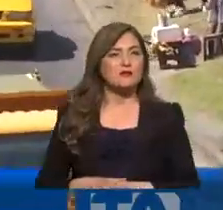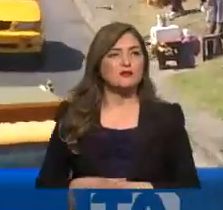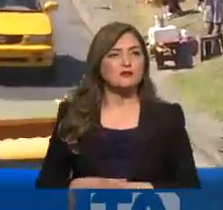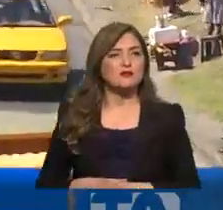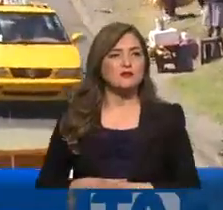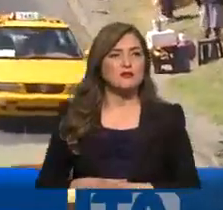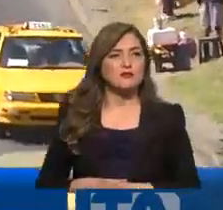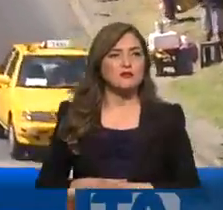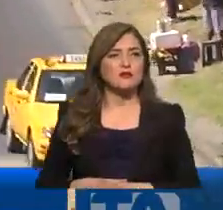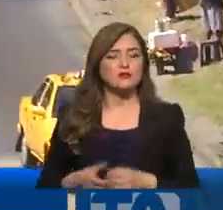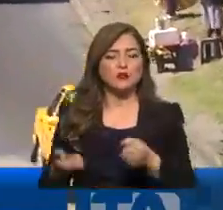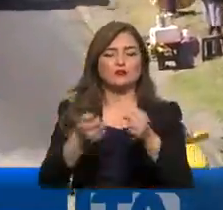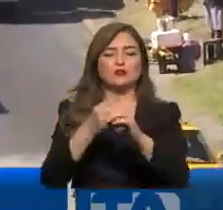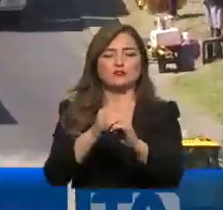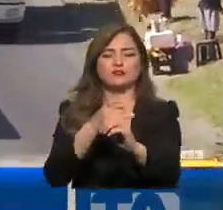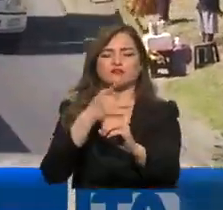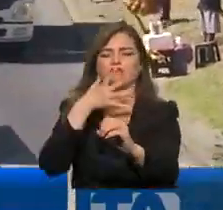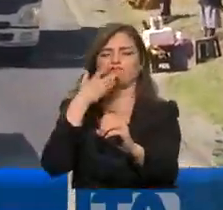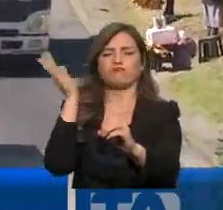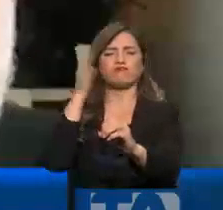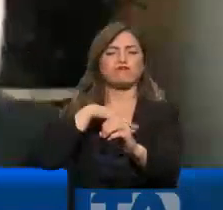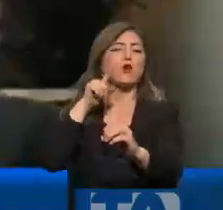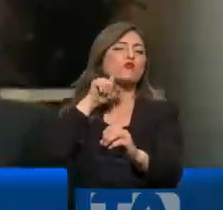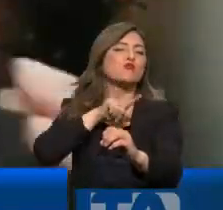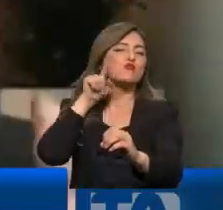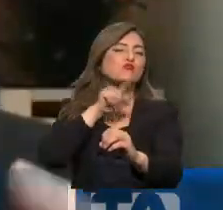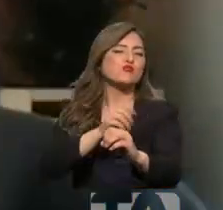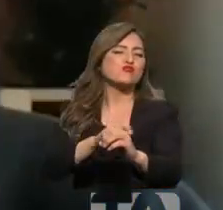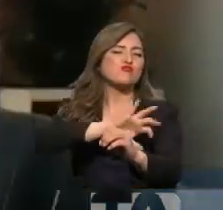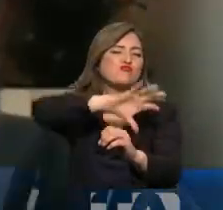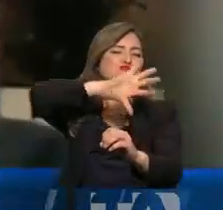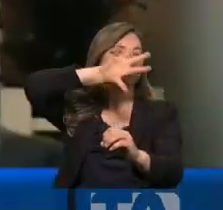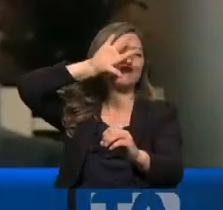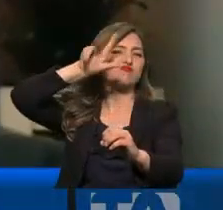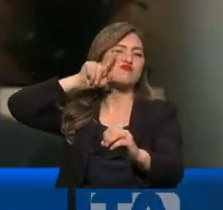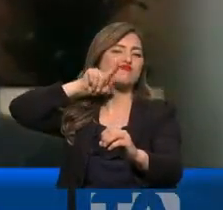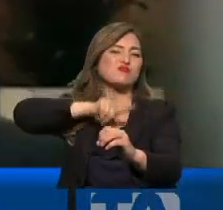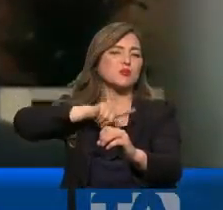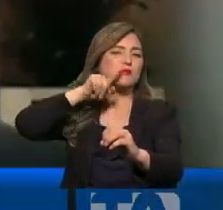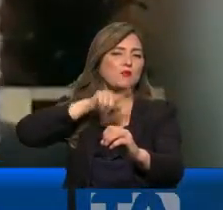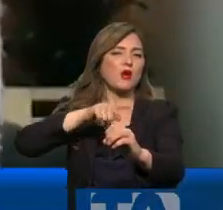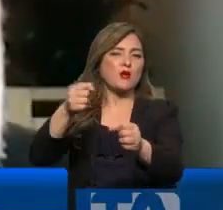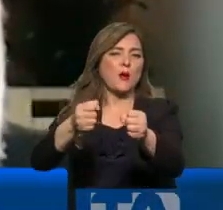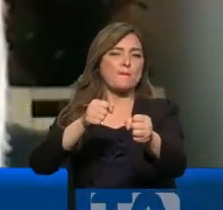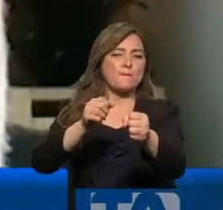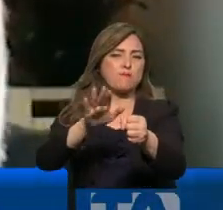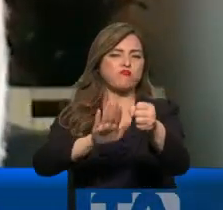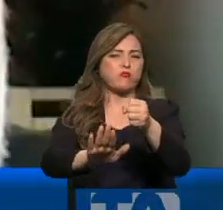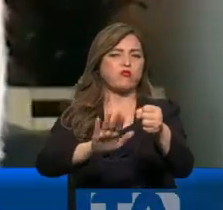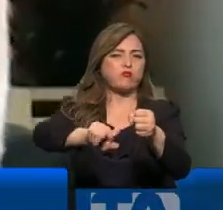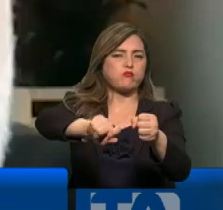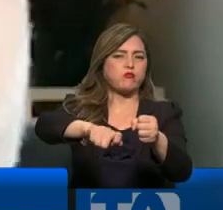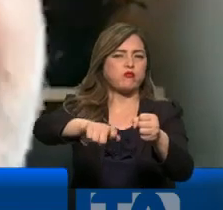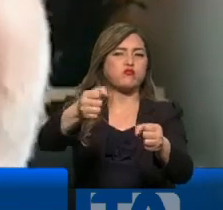hemos visto, sentido y sufrido, que son estas bocanadas de humo negro cuando arrancan estos